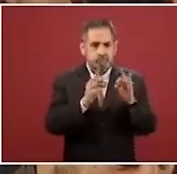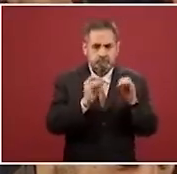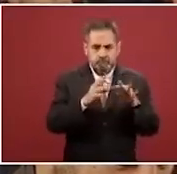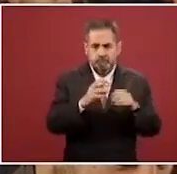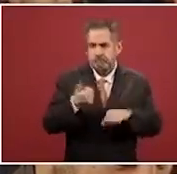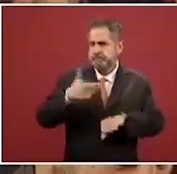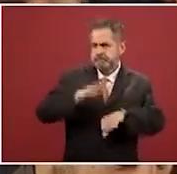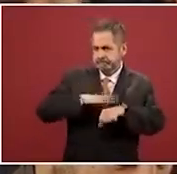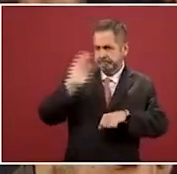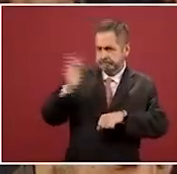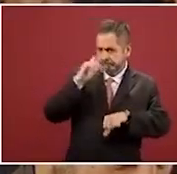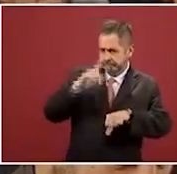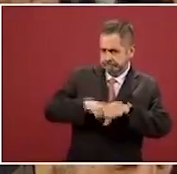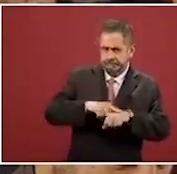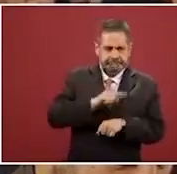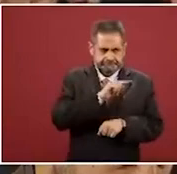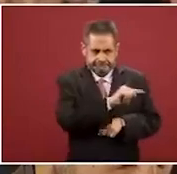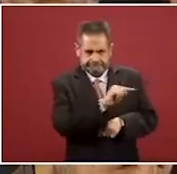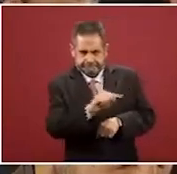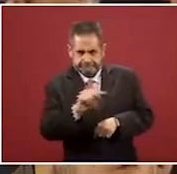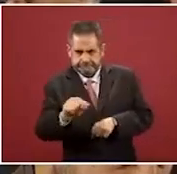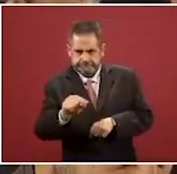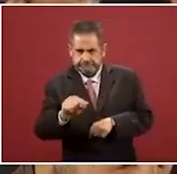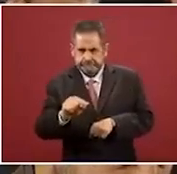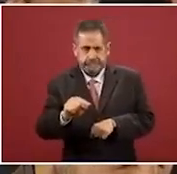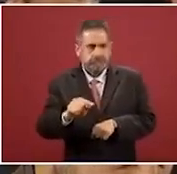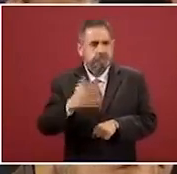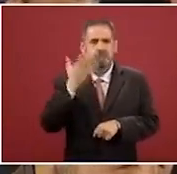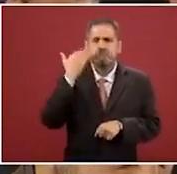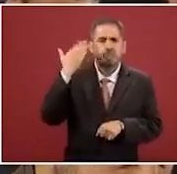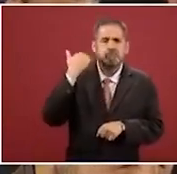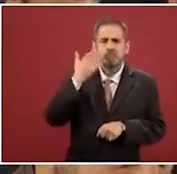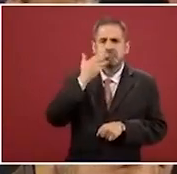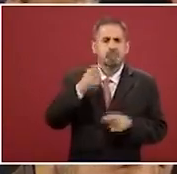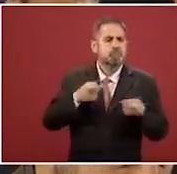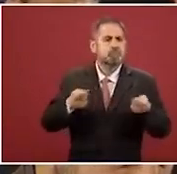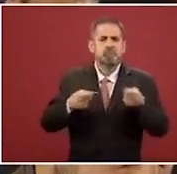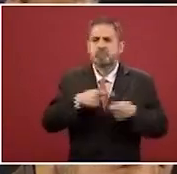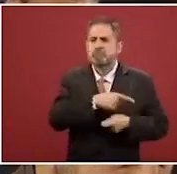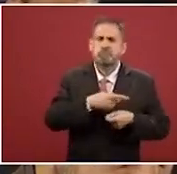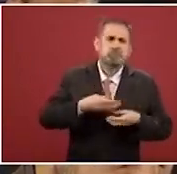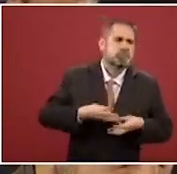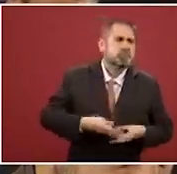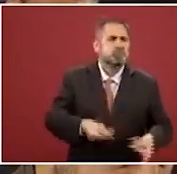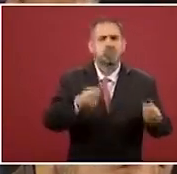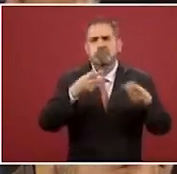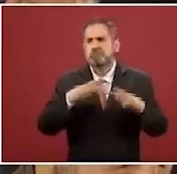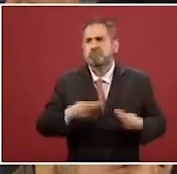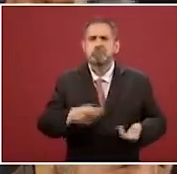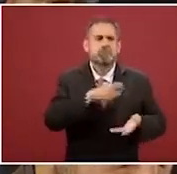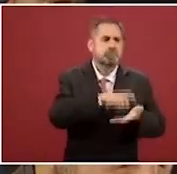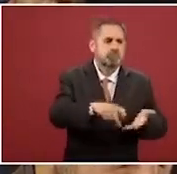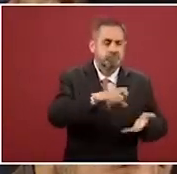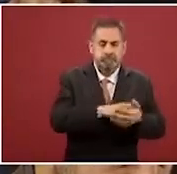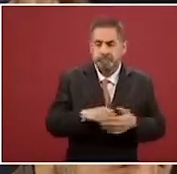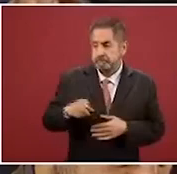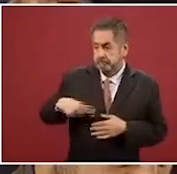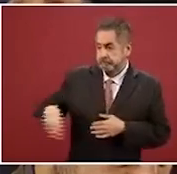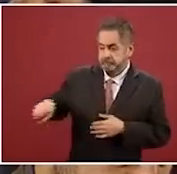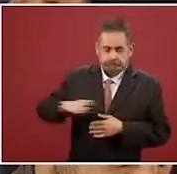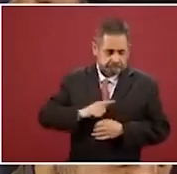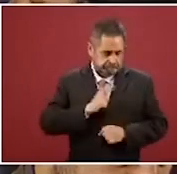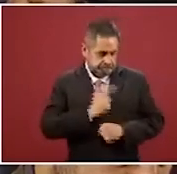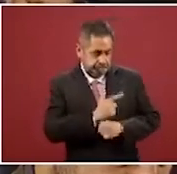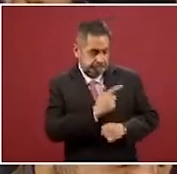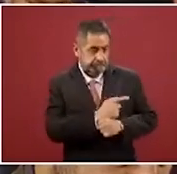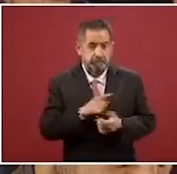Administración Pública Federal que pues no tenían control respecto a las compras públicas. Según el diagnóstico